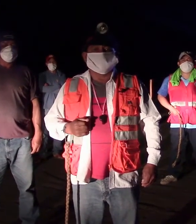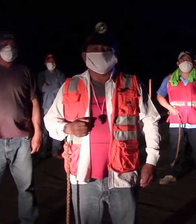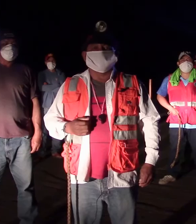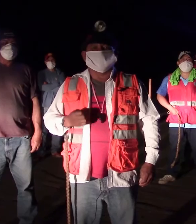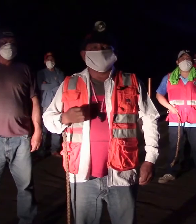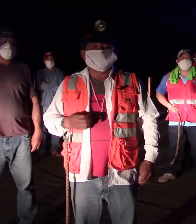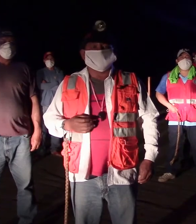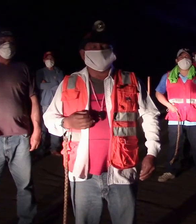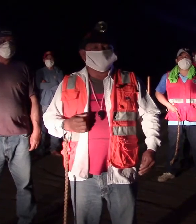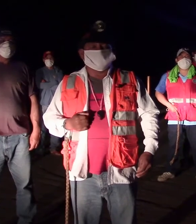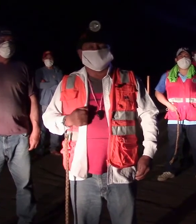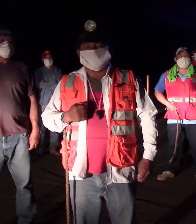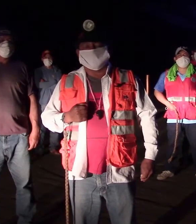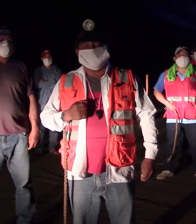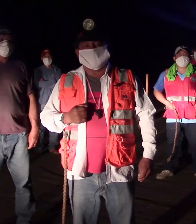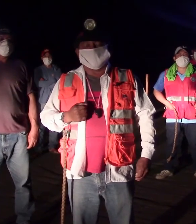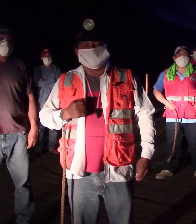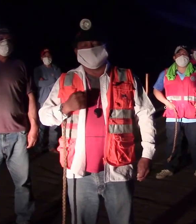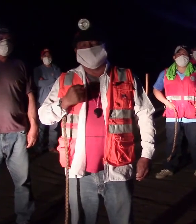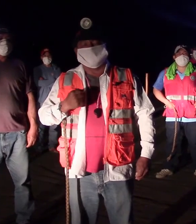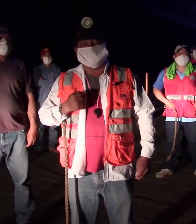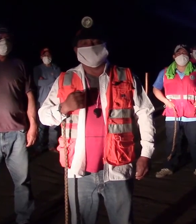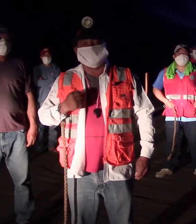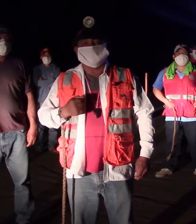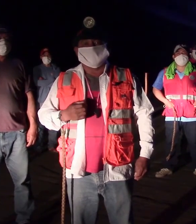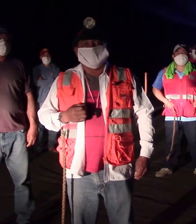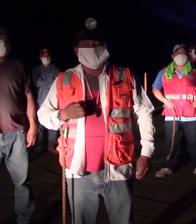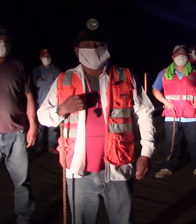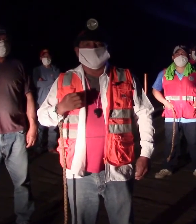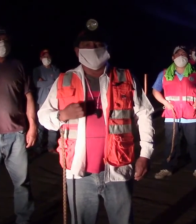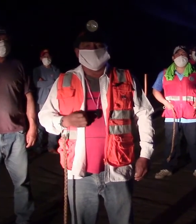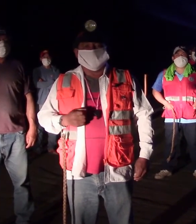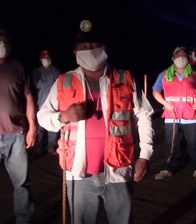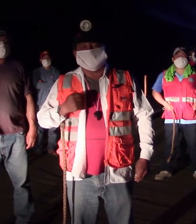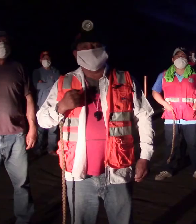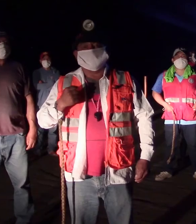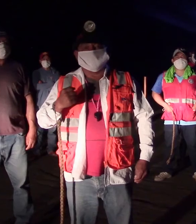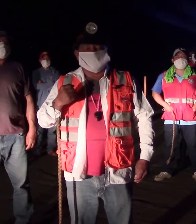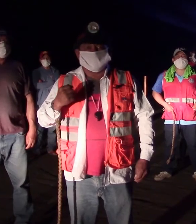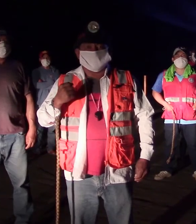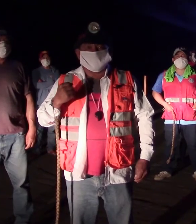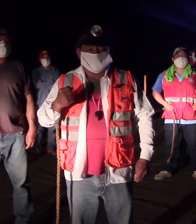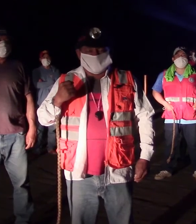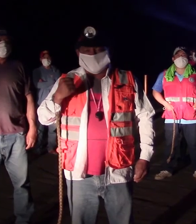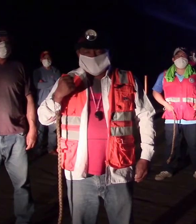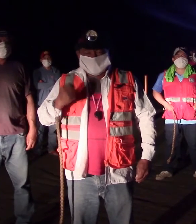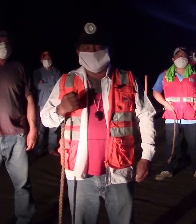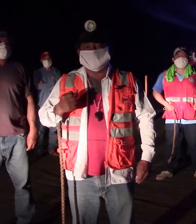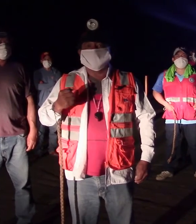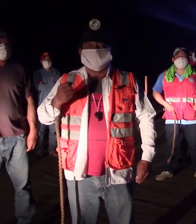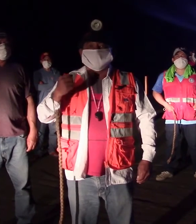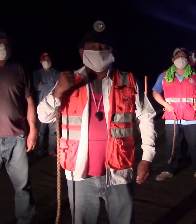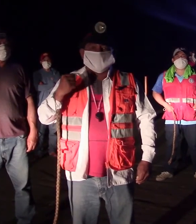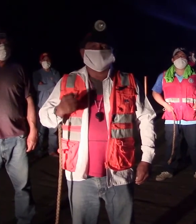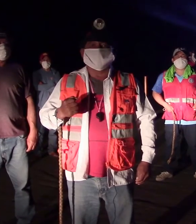coordinación de nuestro pueblo. Gracias a todos nuestros amigos participantes y todos nuestros amigos de nuestra zona que vienen poniendo siempre el punche